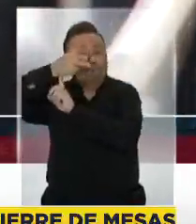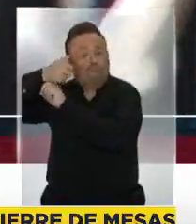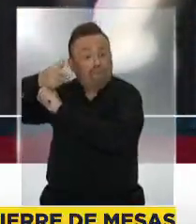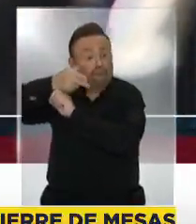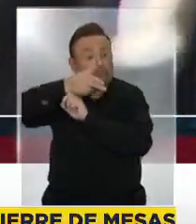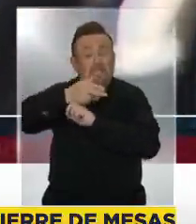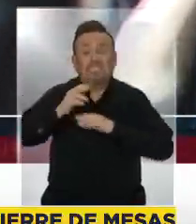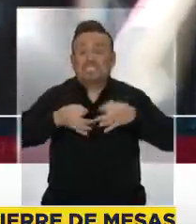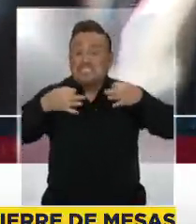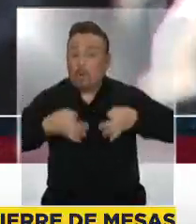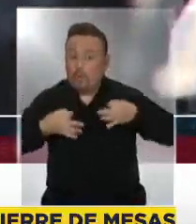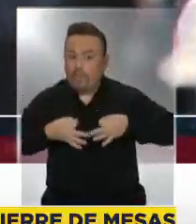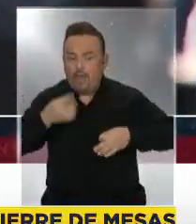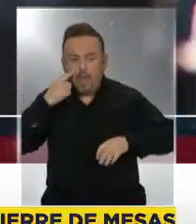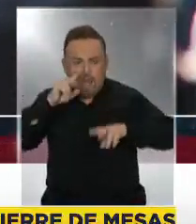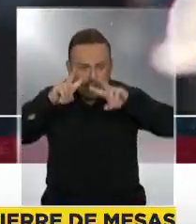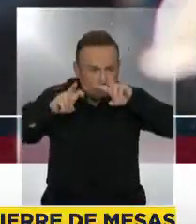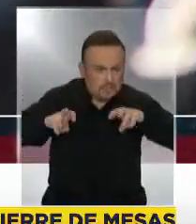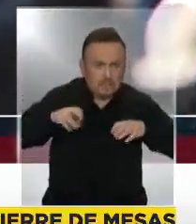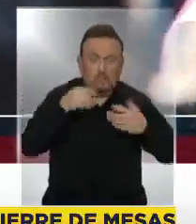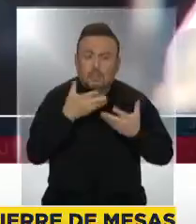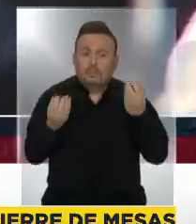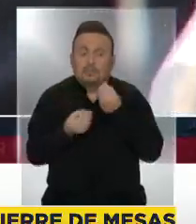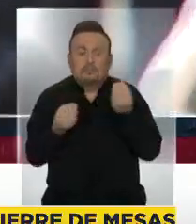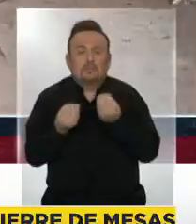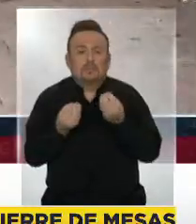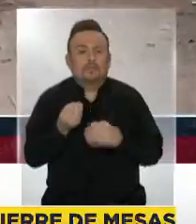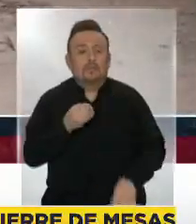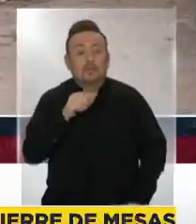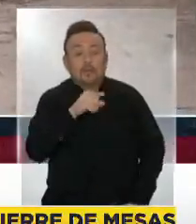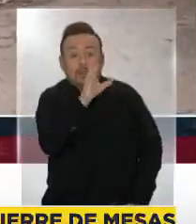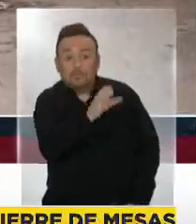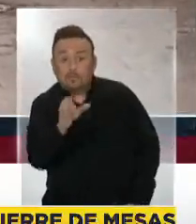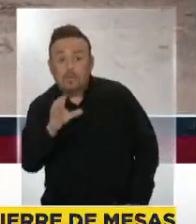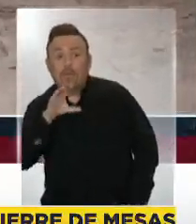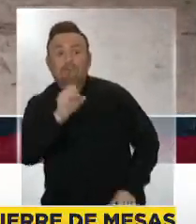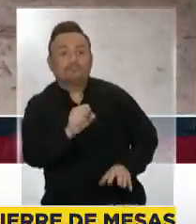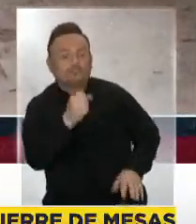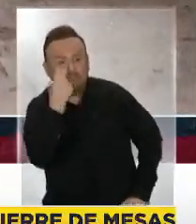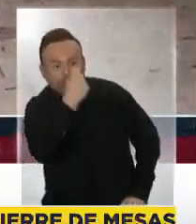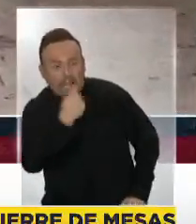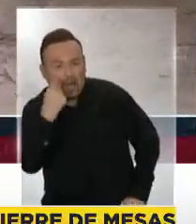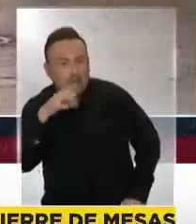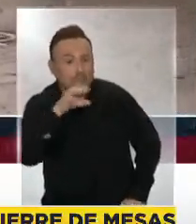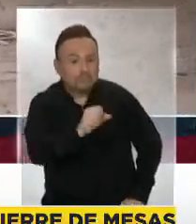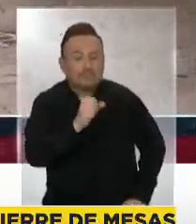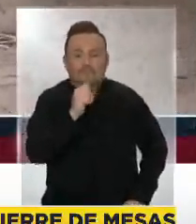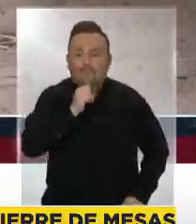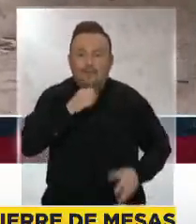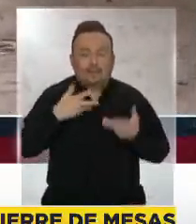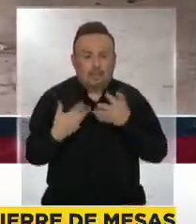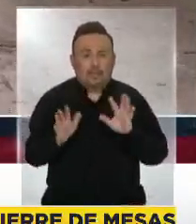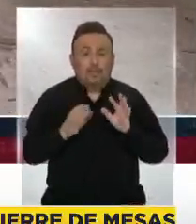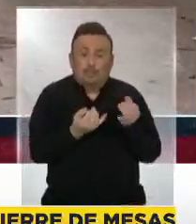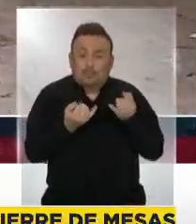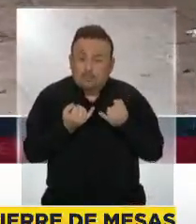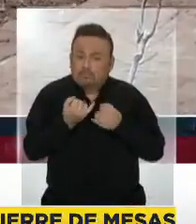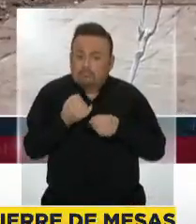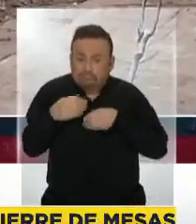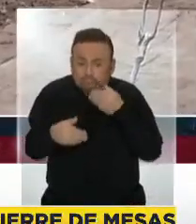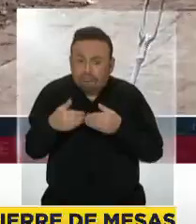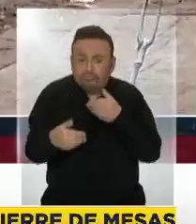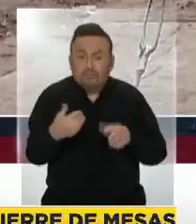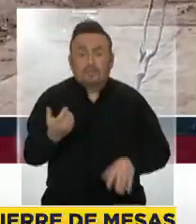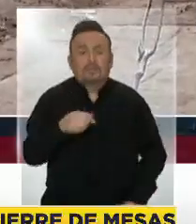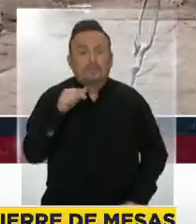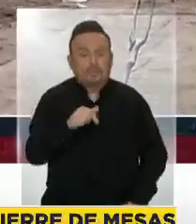habría también algunas imágenes para poder identificar a estas personas. Así que, insisto, es información minuto a minuto. Nosotros